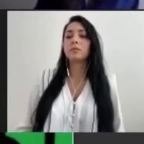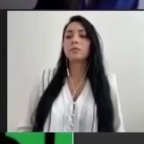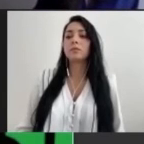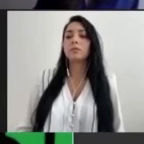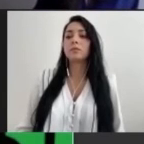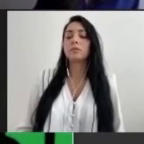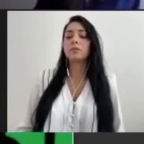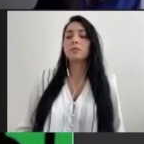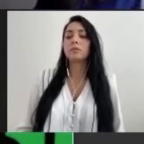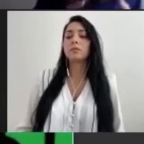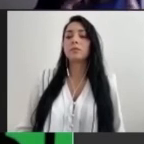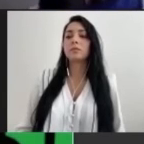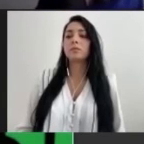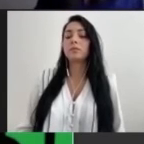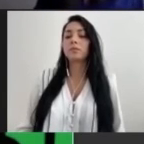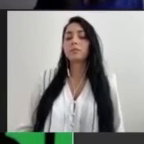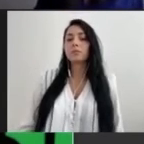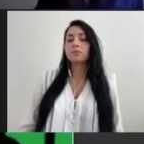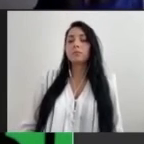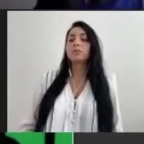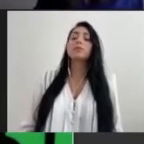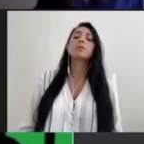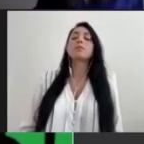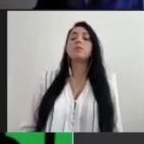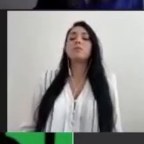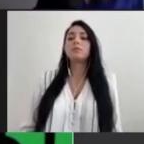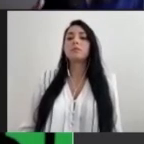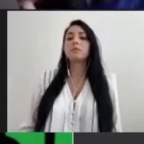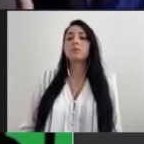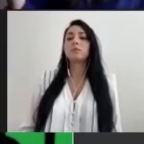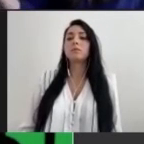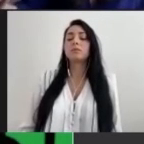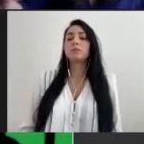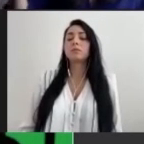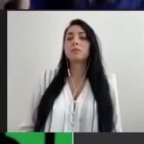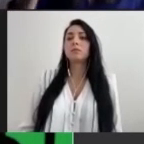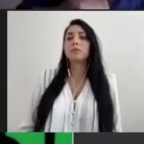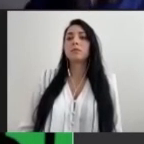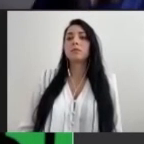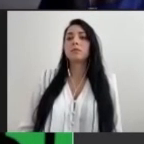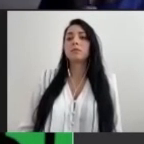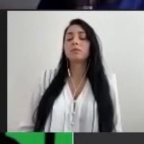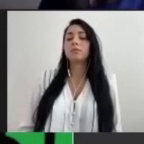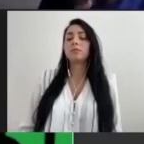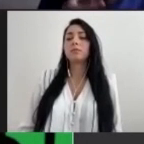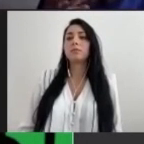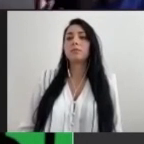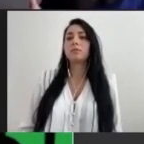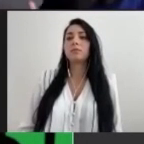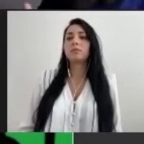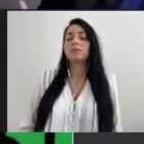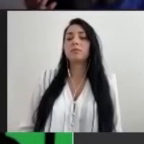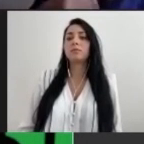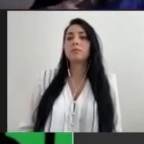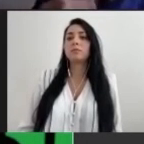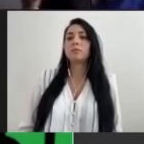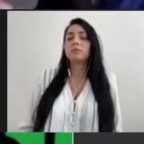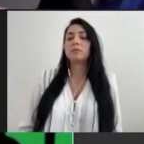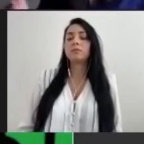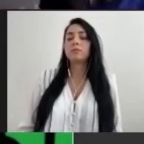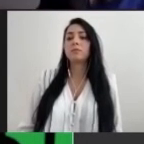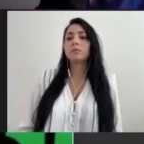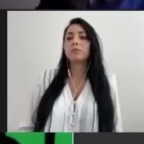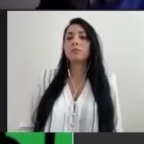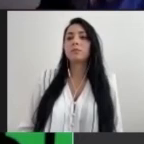tipo de alternativas y que se pueda continuar con el procedimiento y que se pueda optar, si se cumplen con los requisitos de acuerdo al caso, para optar